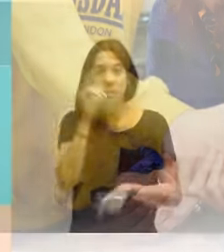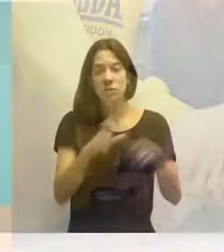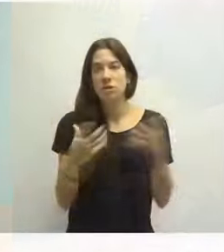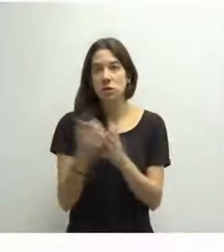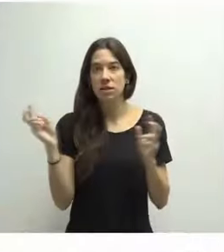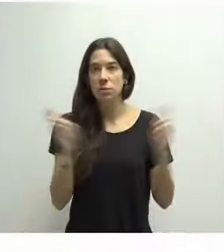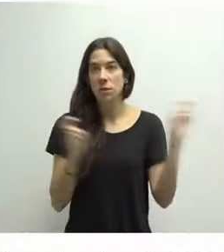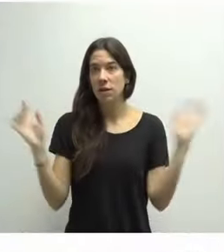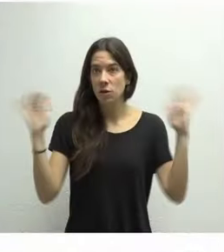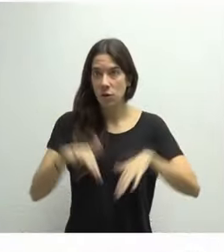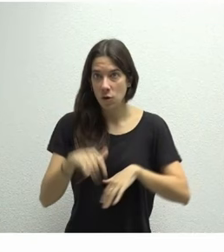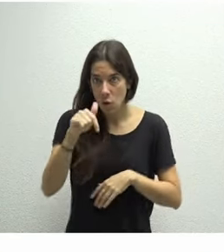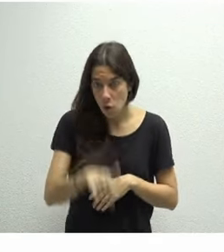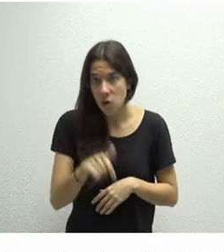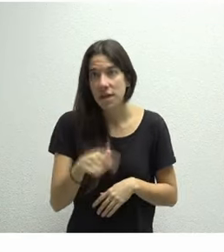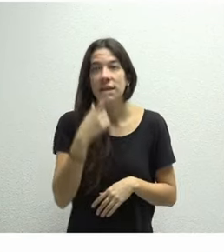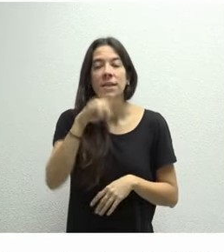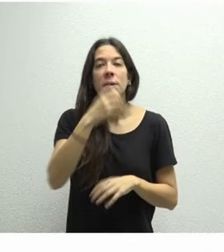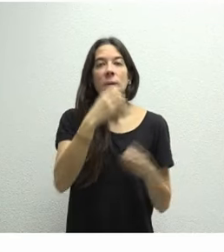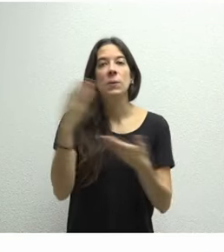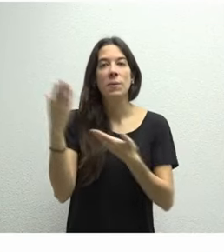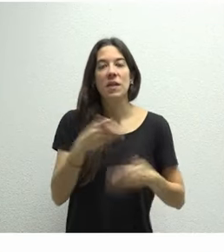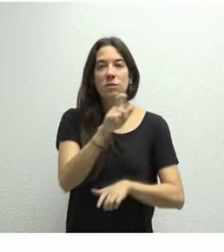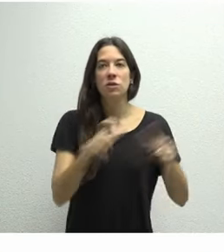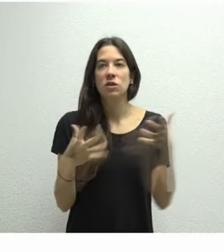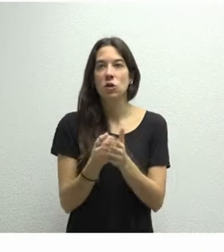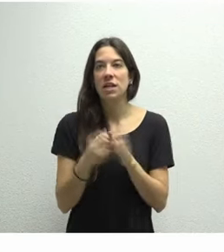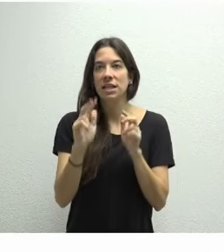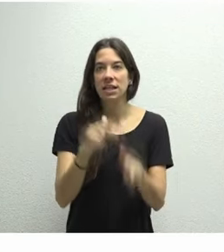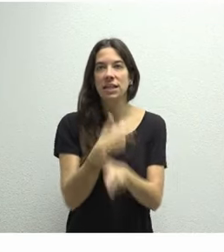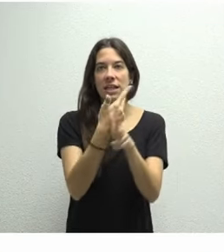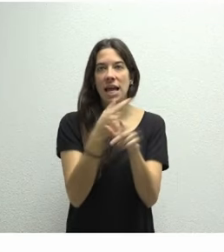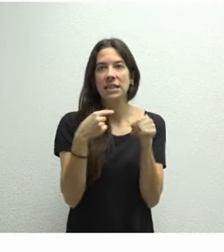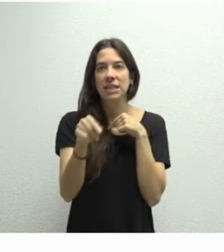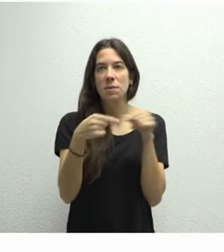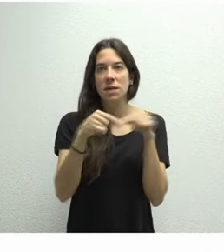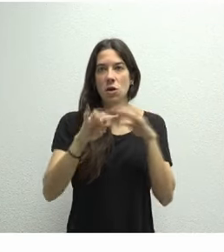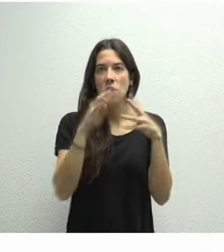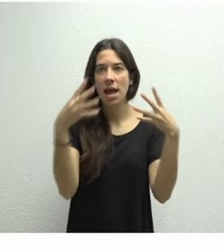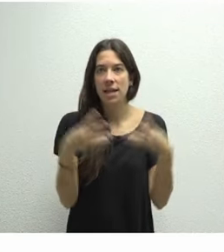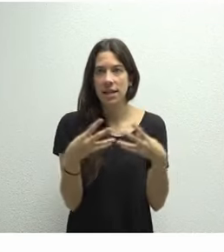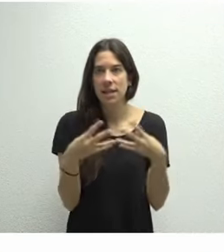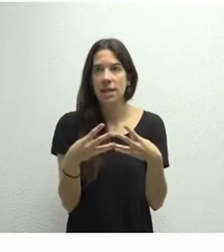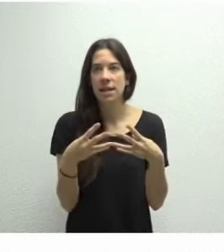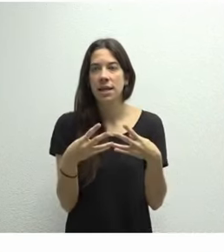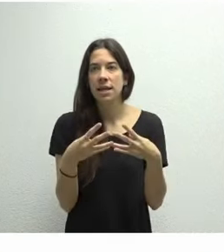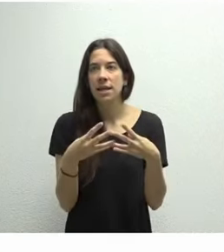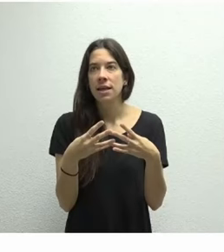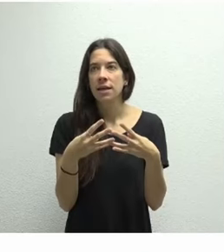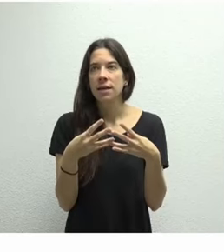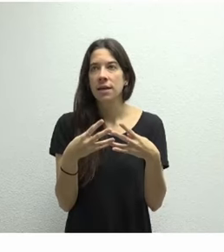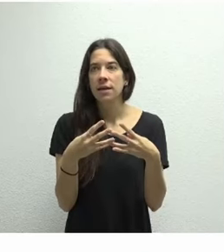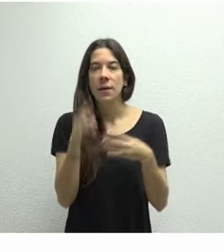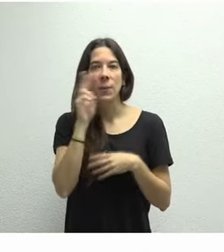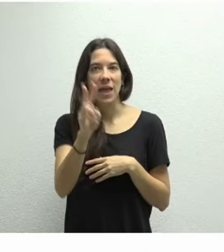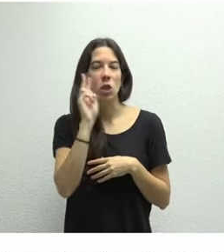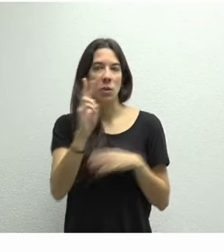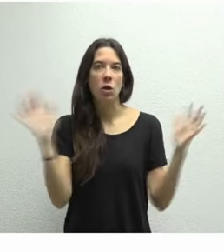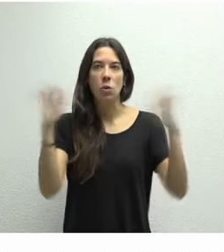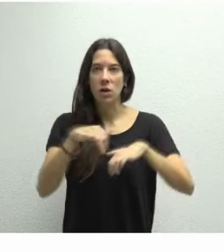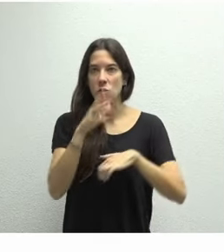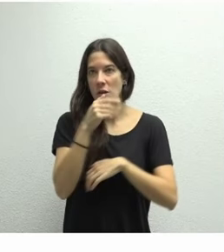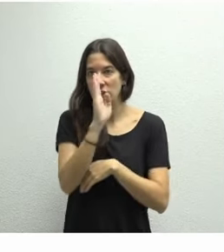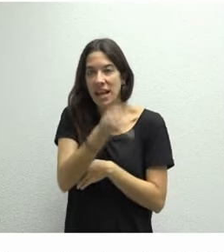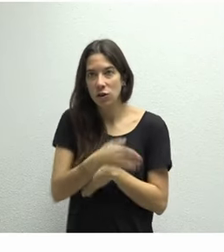aquí bienvenidas todas las personas que estáis en el streaming eh siguiendo este encuentro en directo y